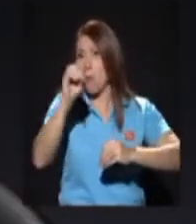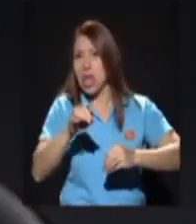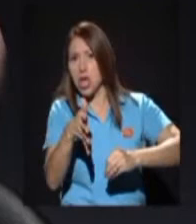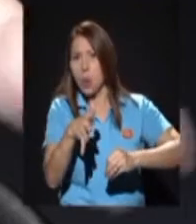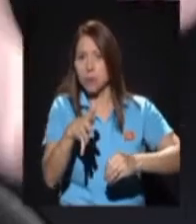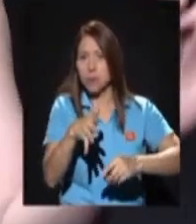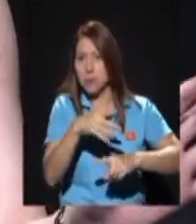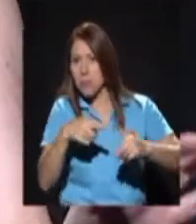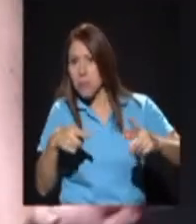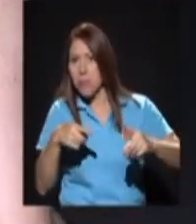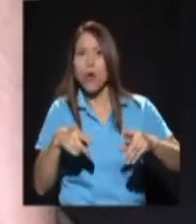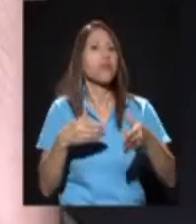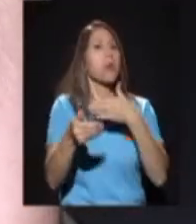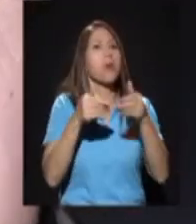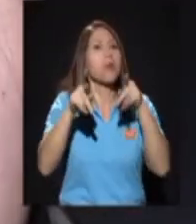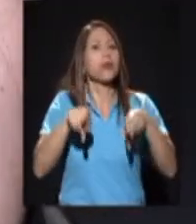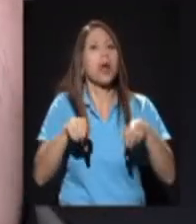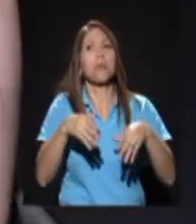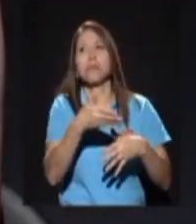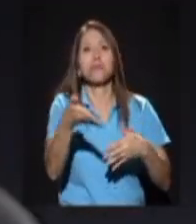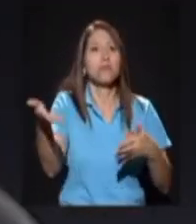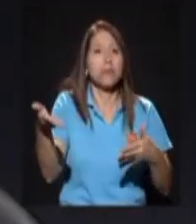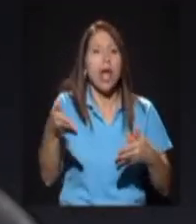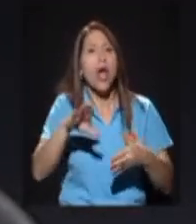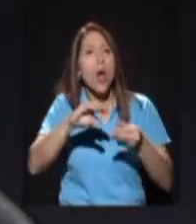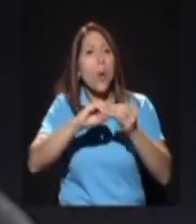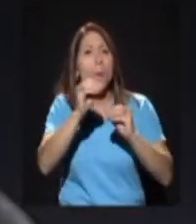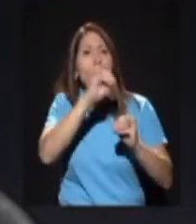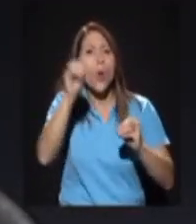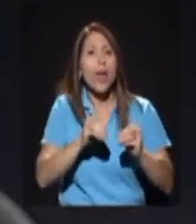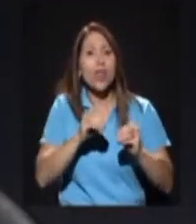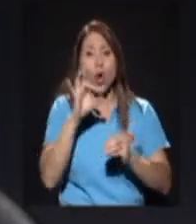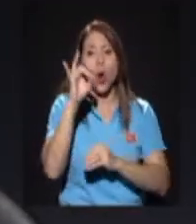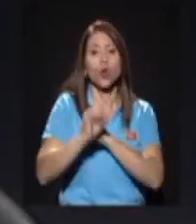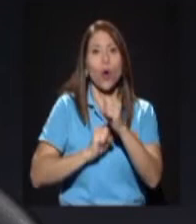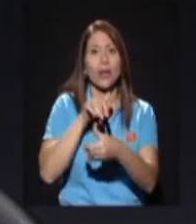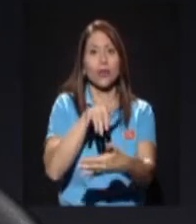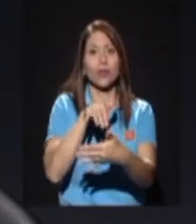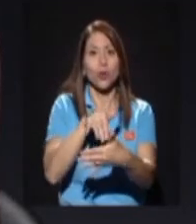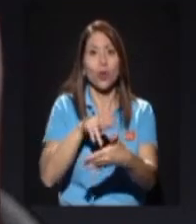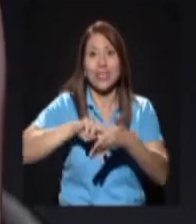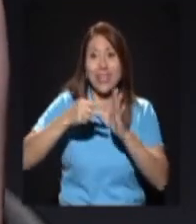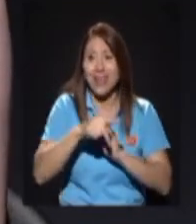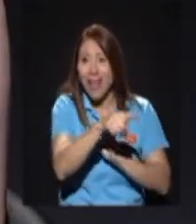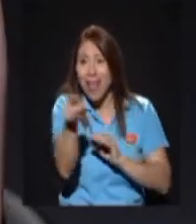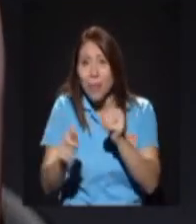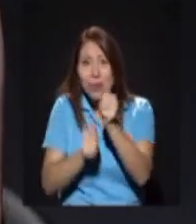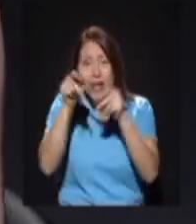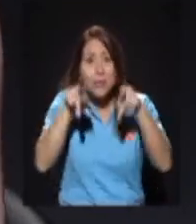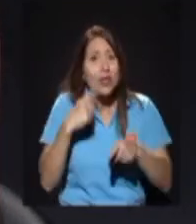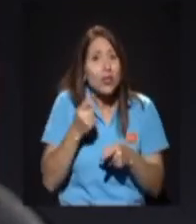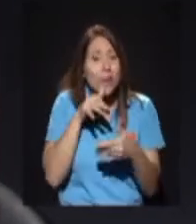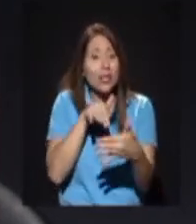persona que anda por la calle, tiene en promedio 8 años de escolaridad, es decir, llegó a 2º año de colegio. Esa es la persona,